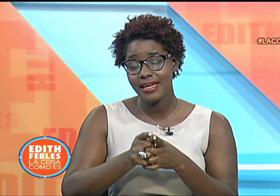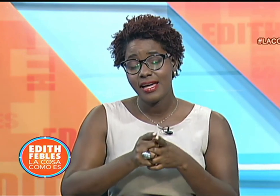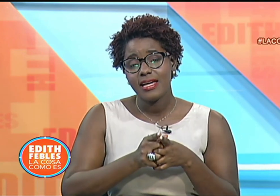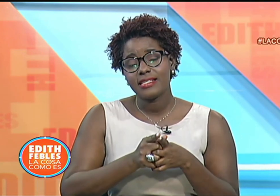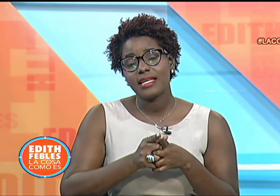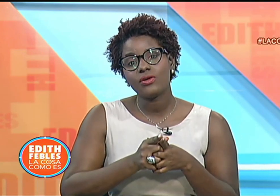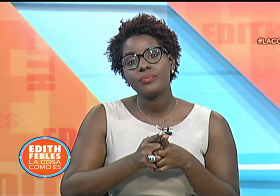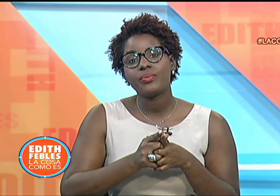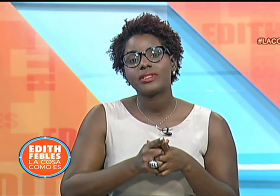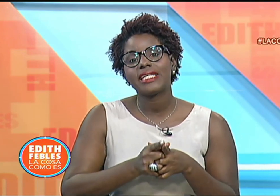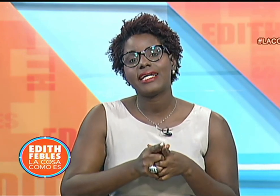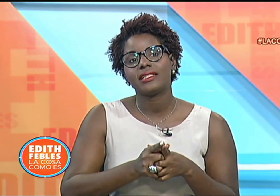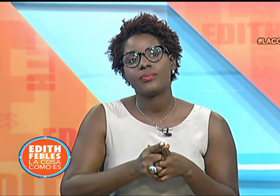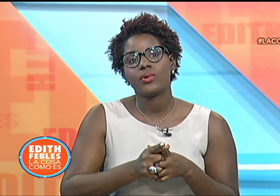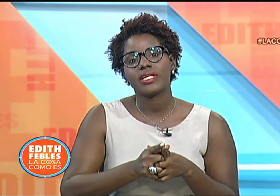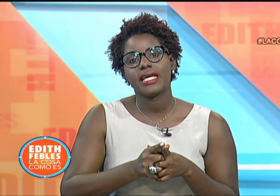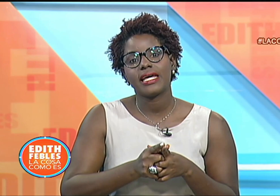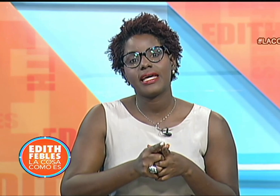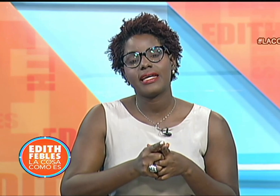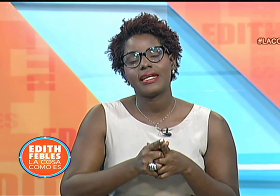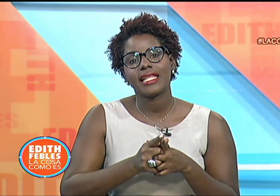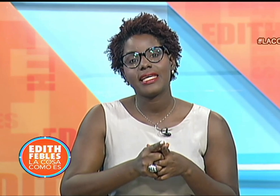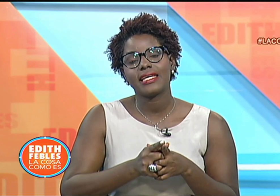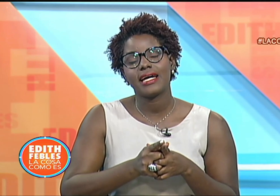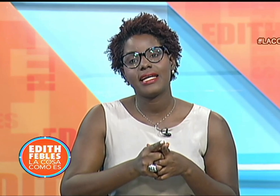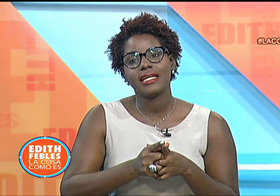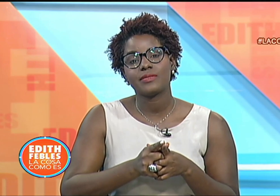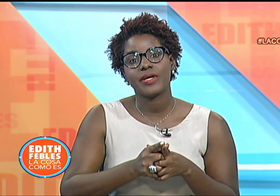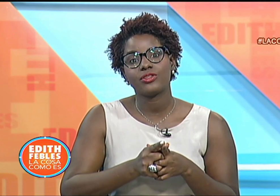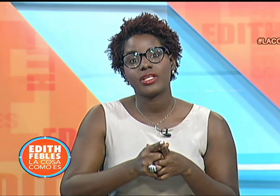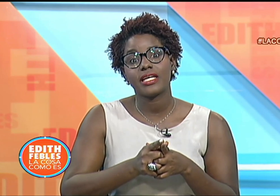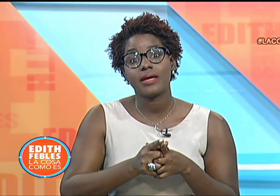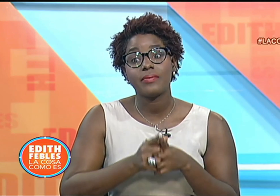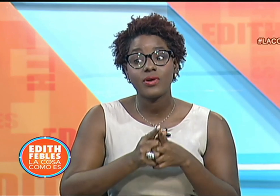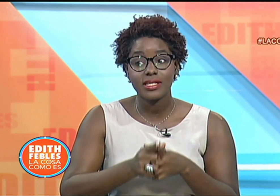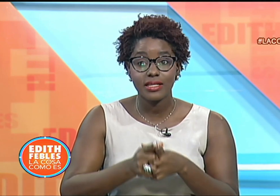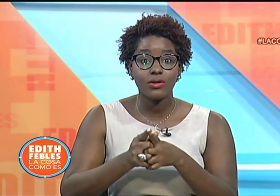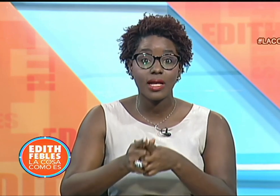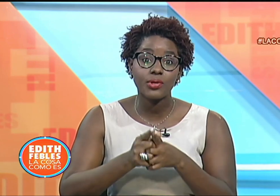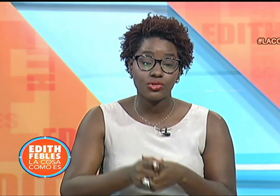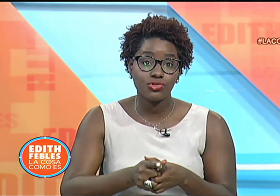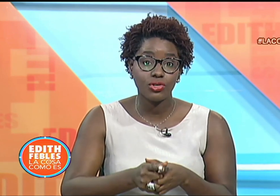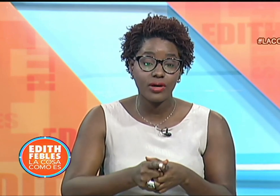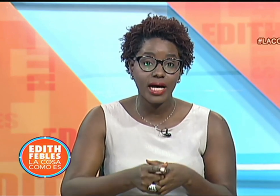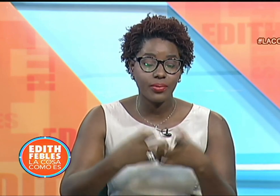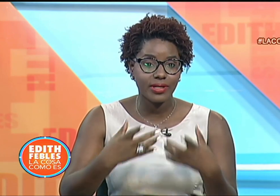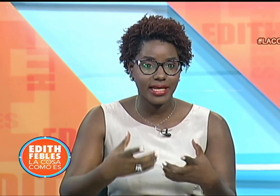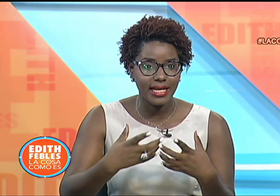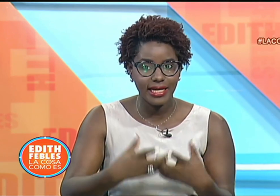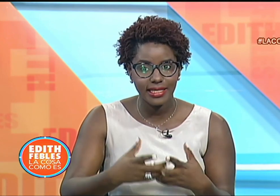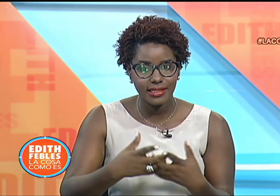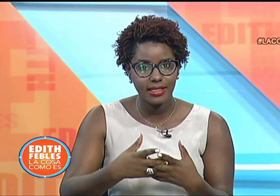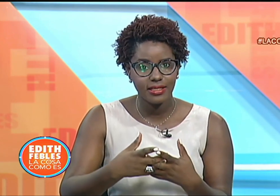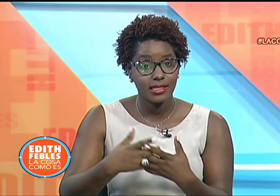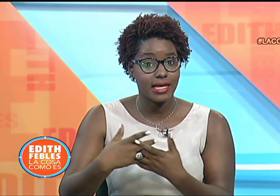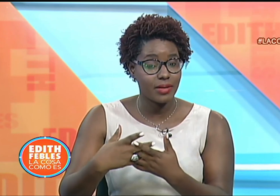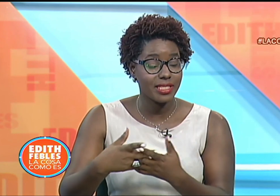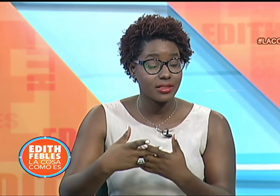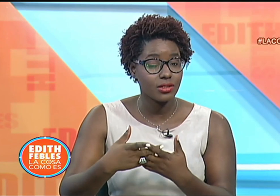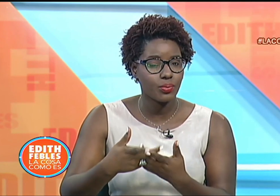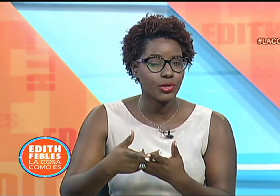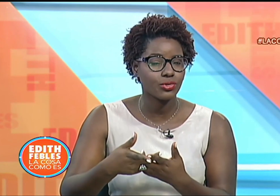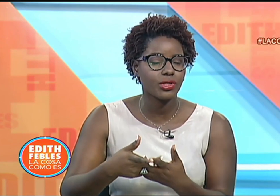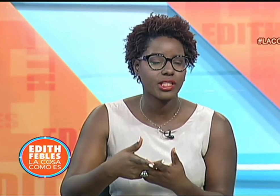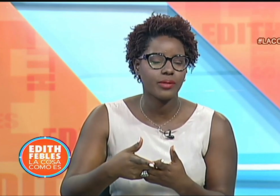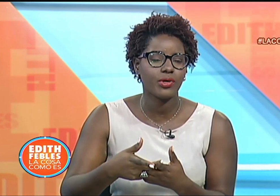ahí es algo importante porque radica el aspecto de qué vamos a hacer con la producción local, porque la gente realmente,